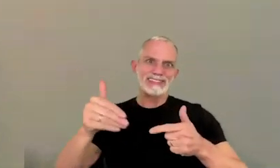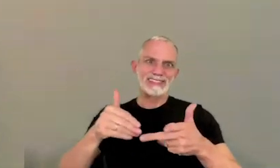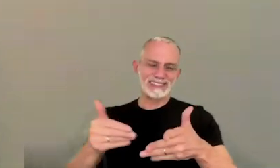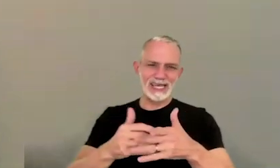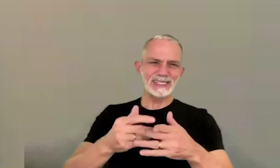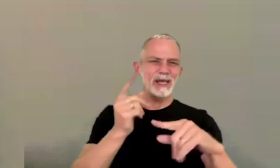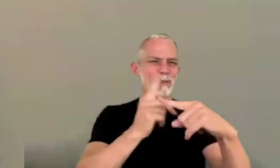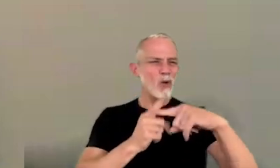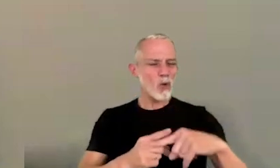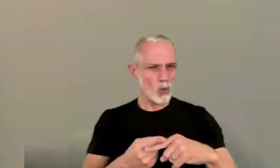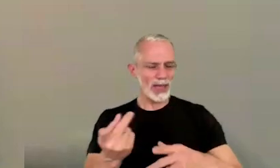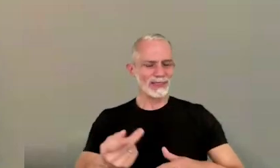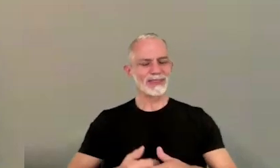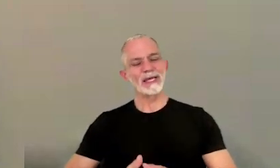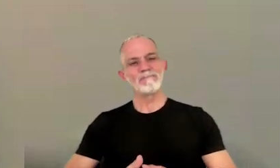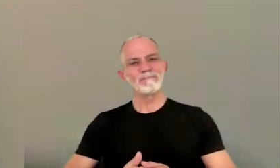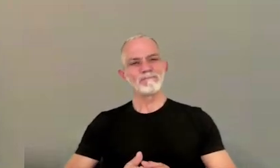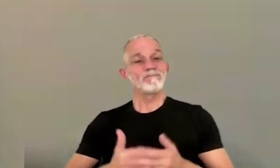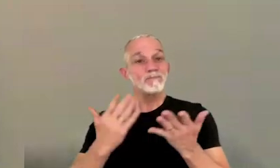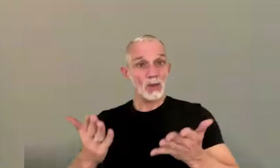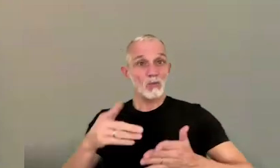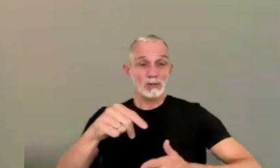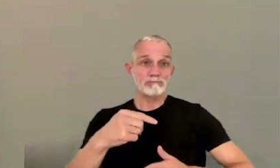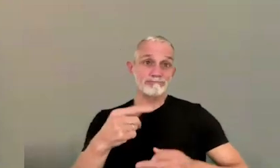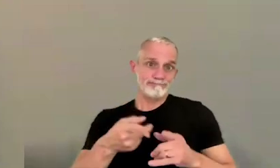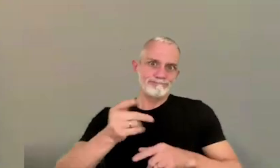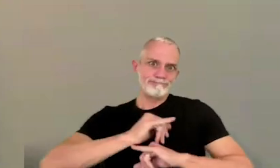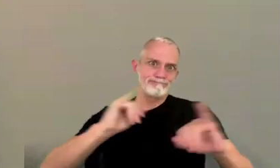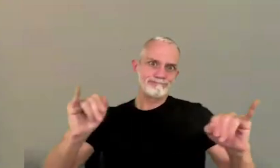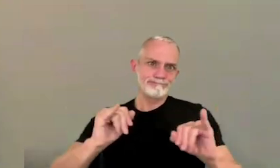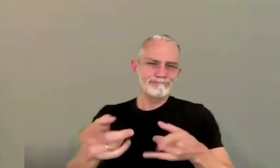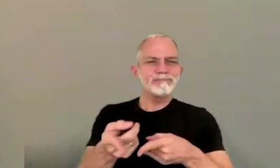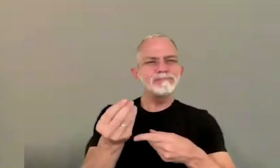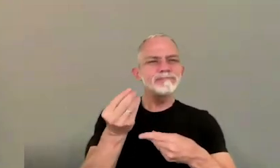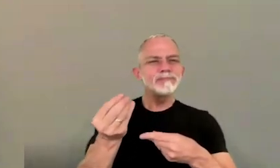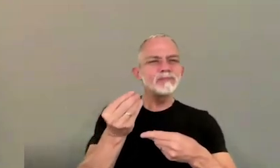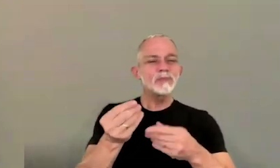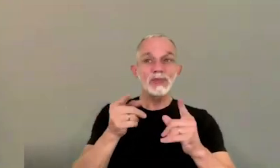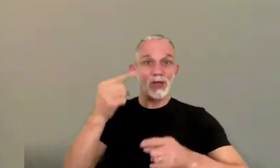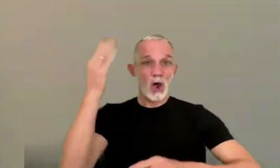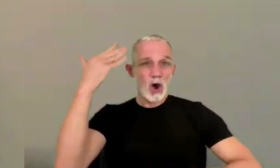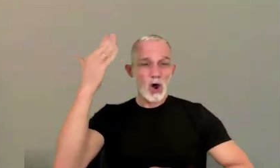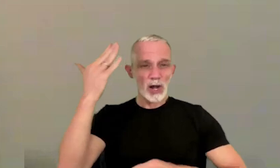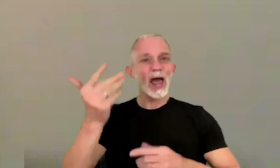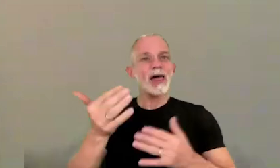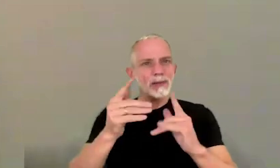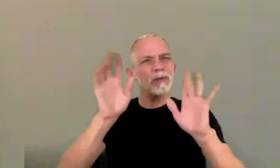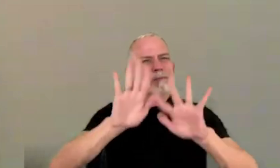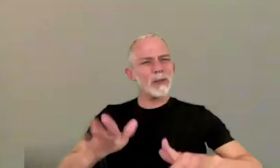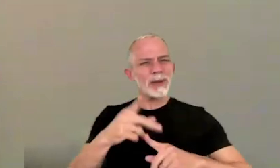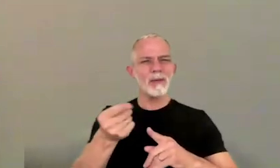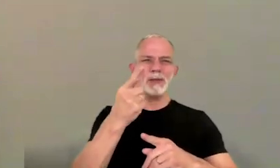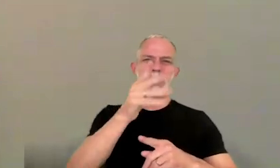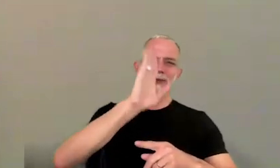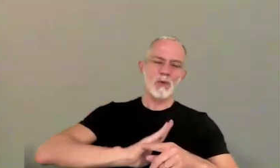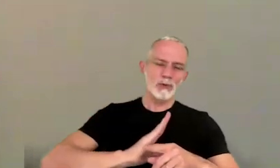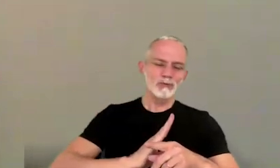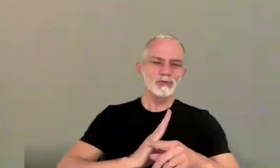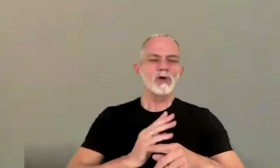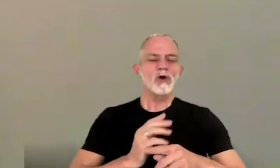a la jornada. Bueno, les quiero recordar también que la misma es apta para hipoacústicos